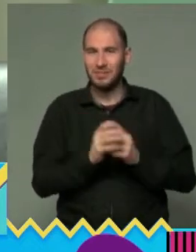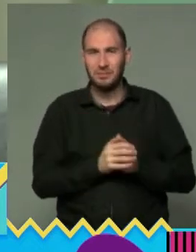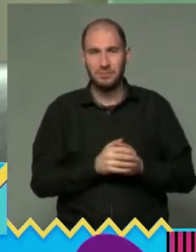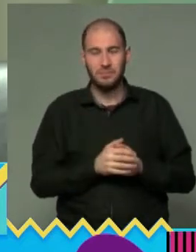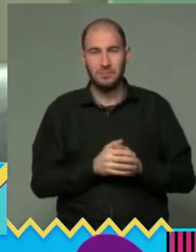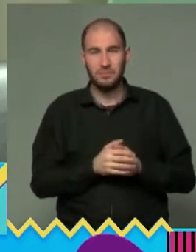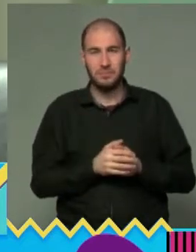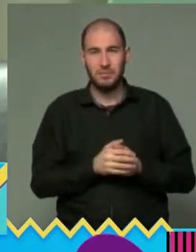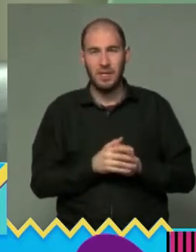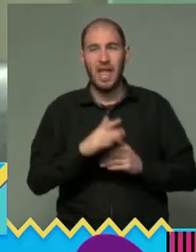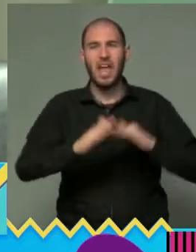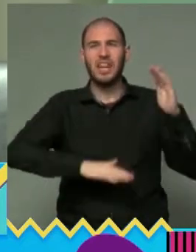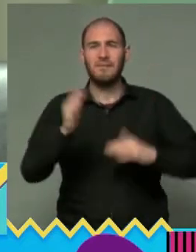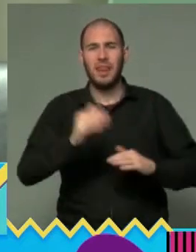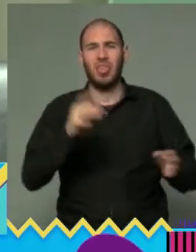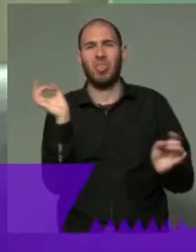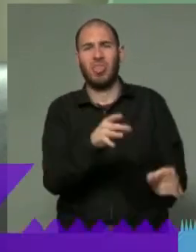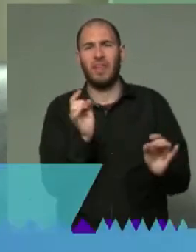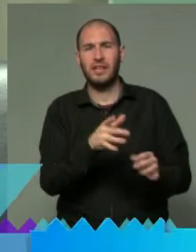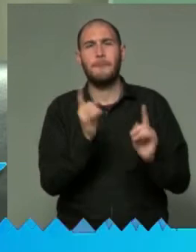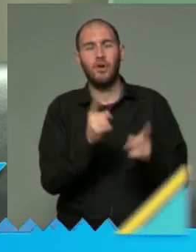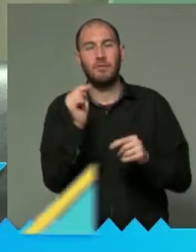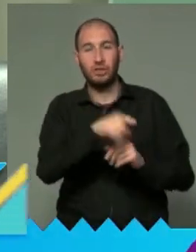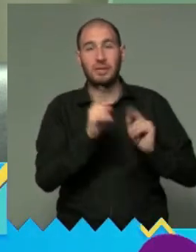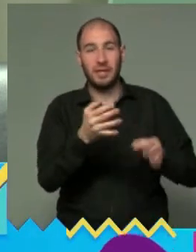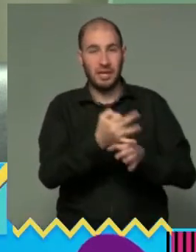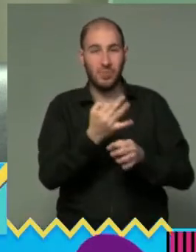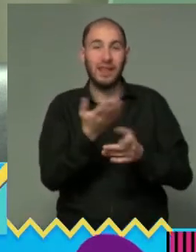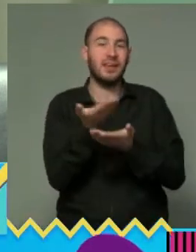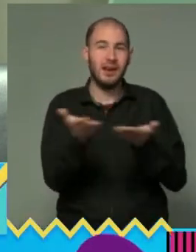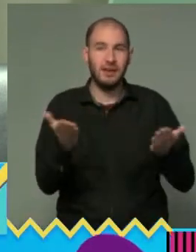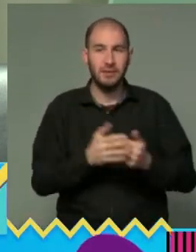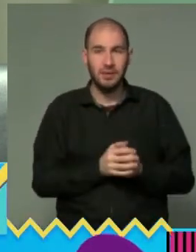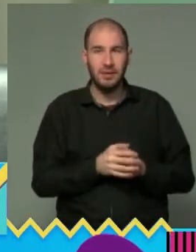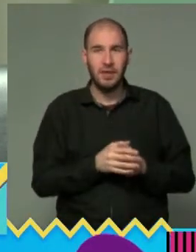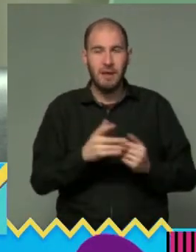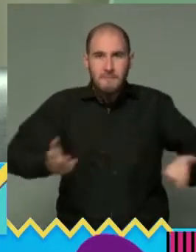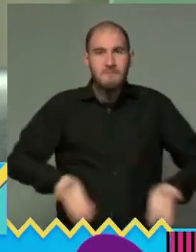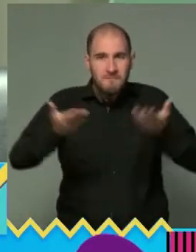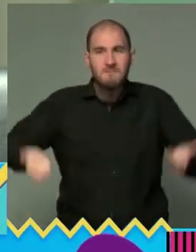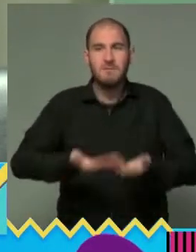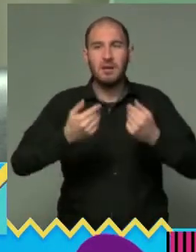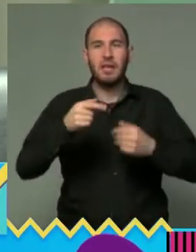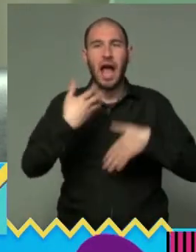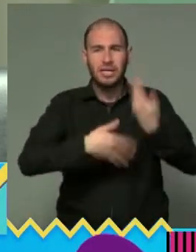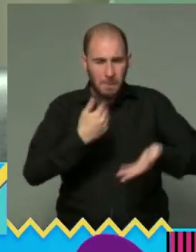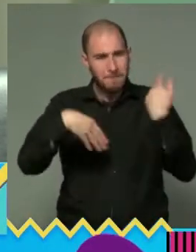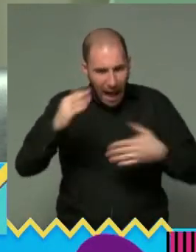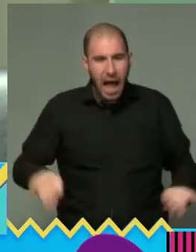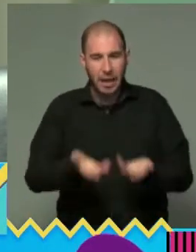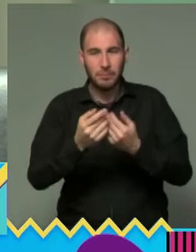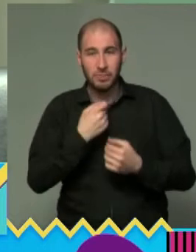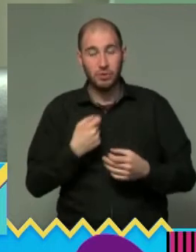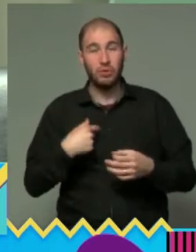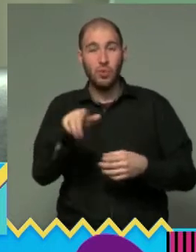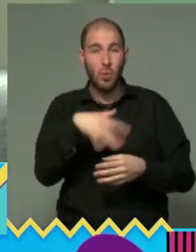creo que el nivel de estigmatización que hay sobre la docencia y sobre la escuela en general envalentona niveles de agresión. Si yo voy a